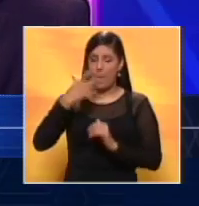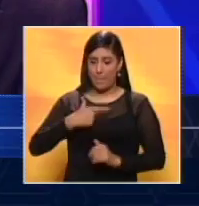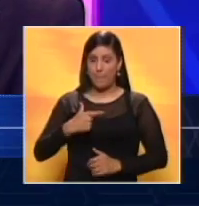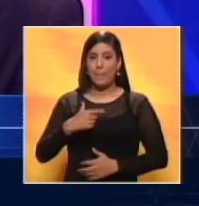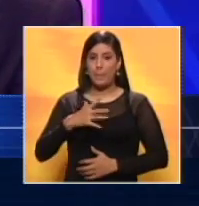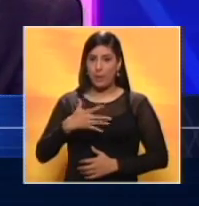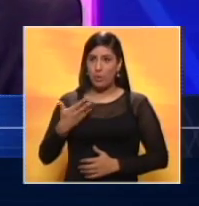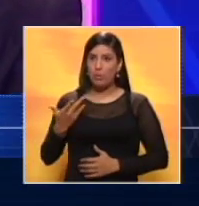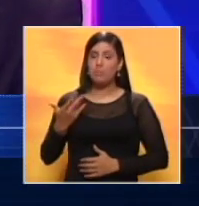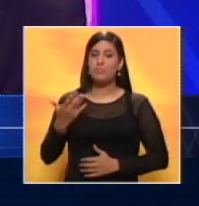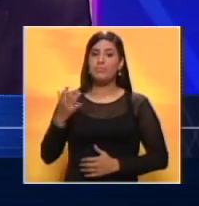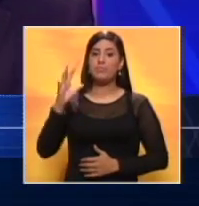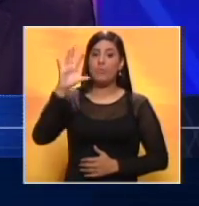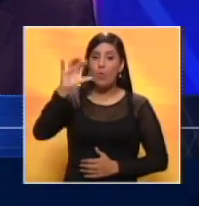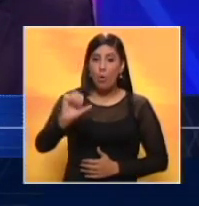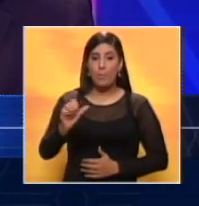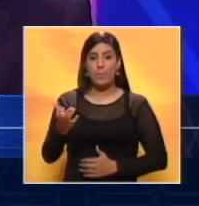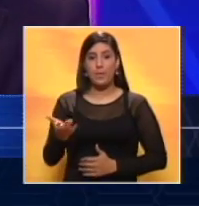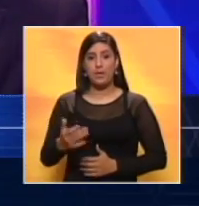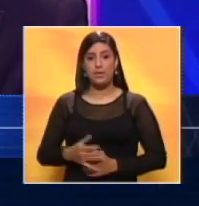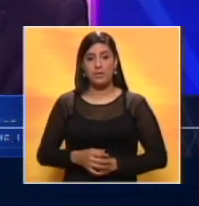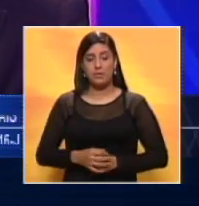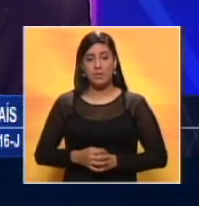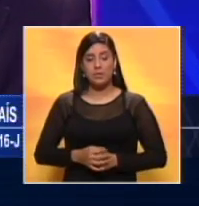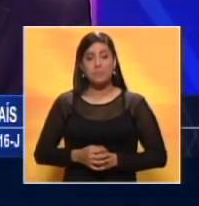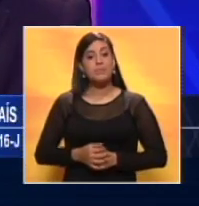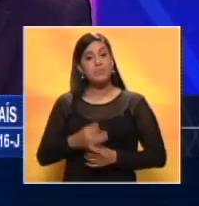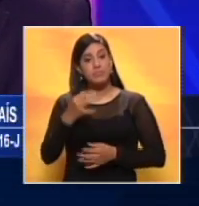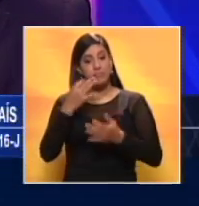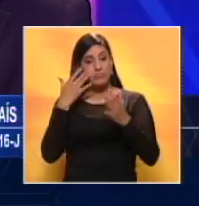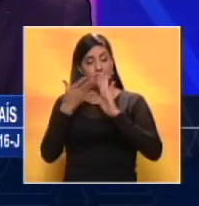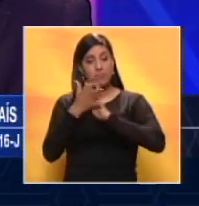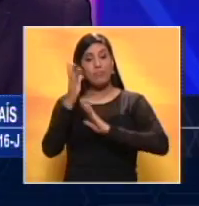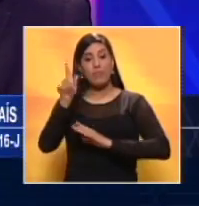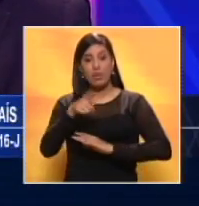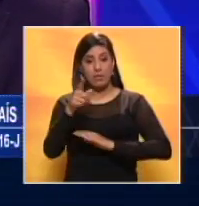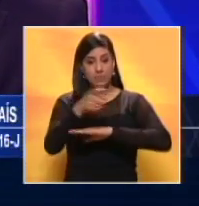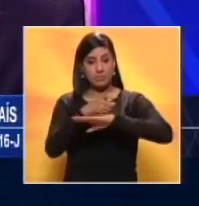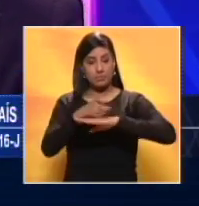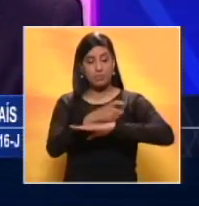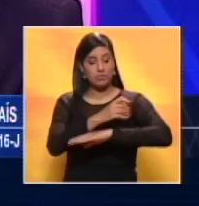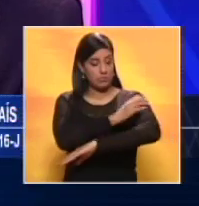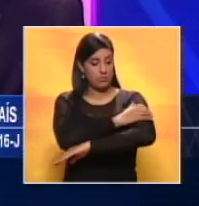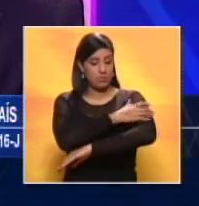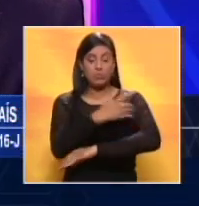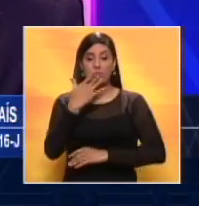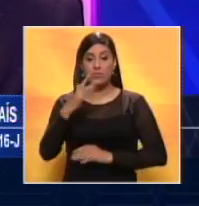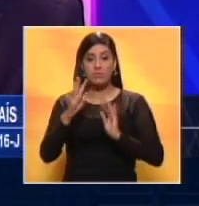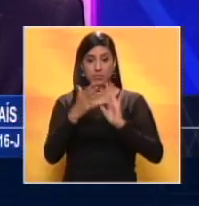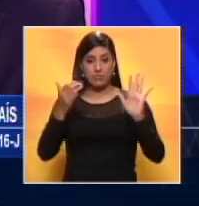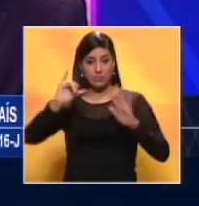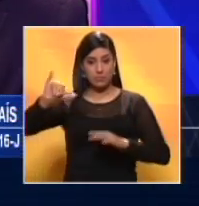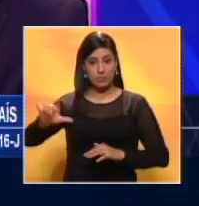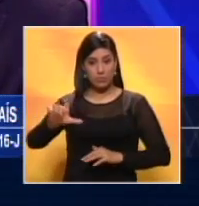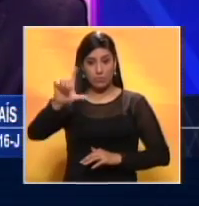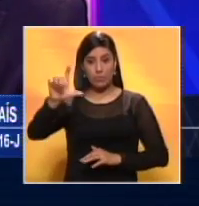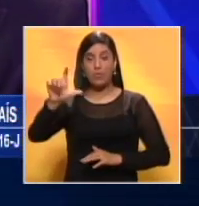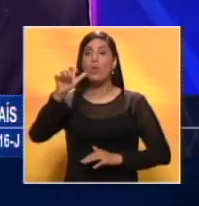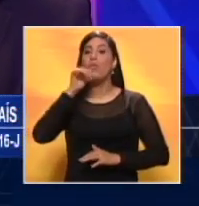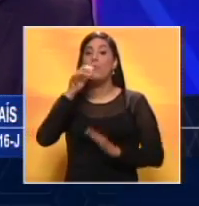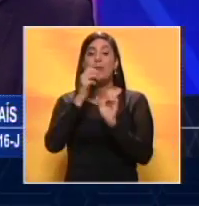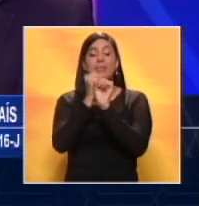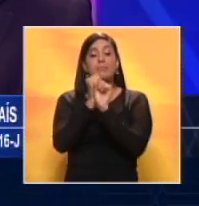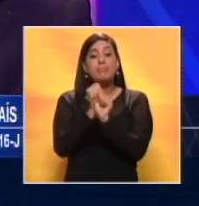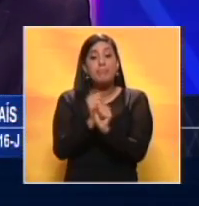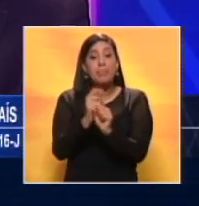consumidor lograr poder adquirirlo. Sobre las actividades de gobierno y oposición para este jueves 16 de julio, Camacho dijo que